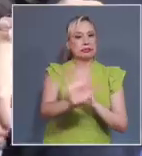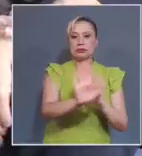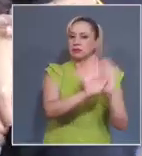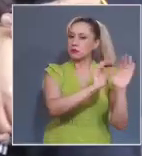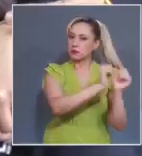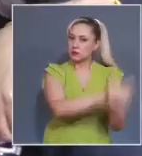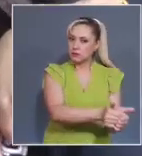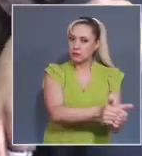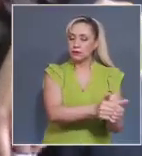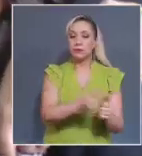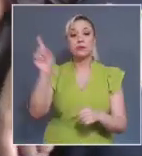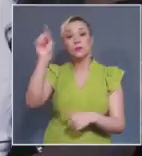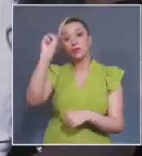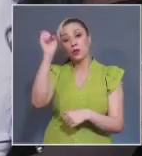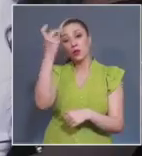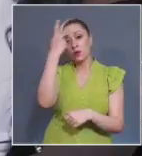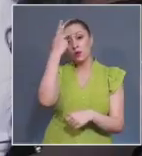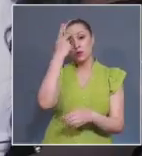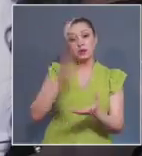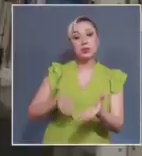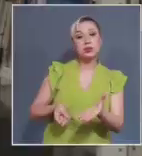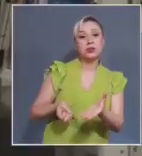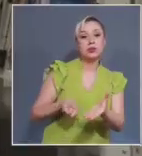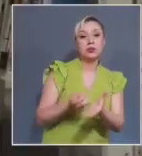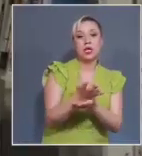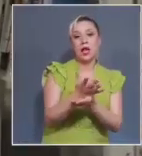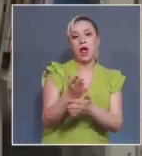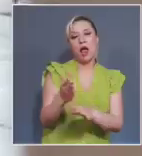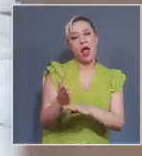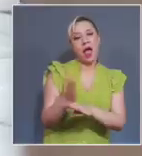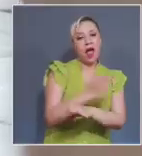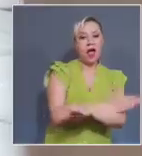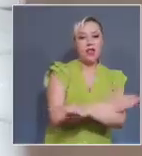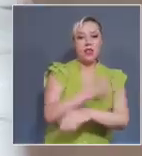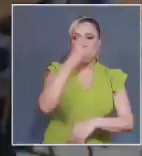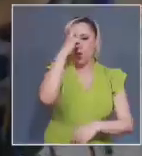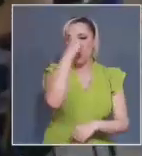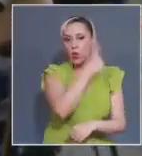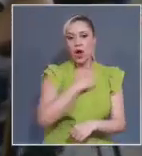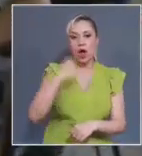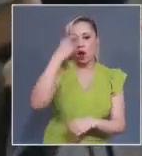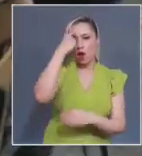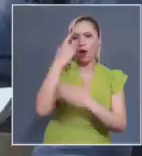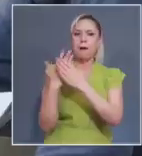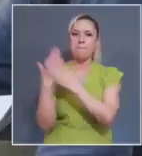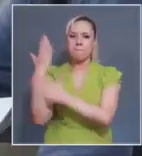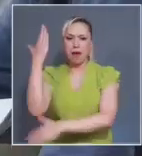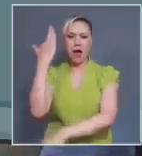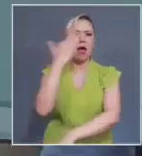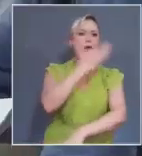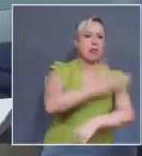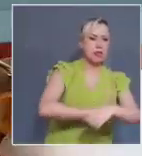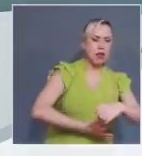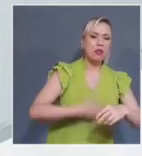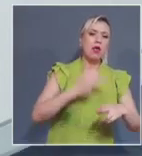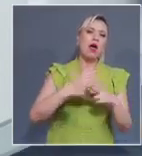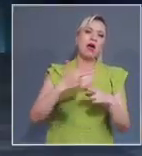antes a partir de este viernes en ambos turnos y repondrán el tiempo en octubre.